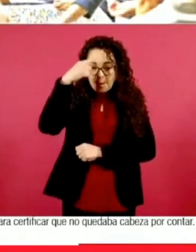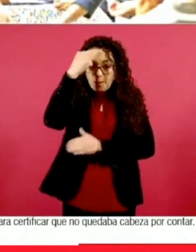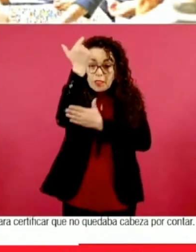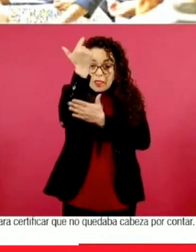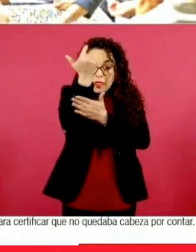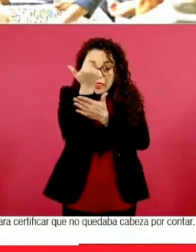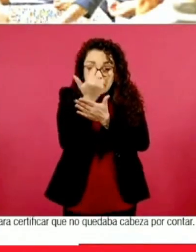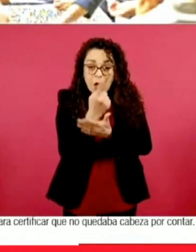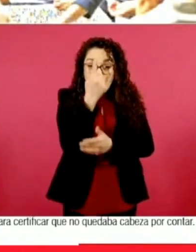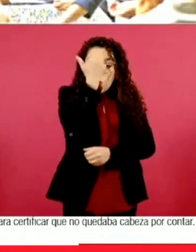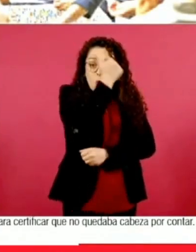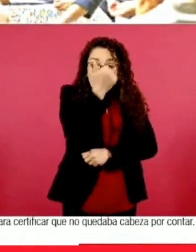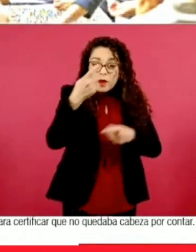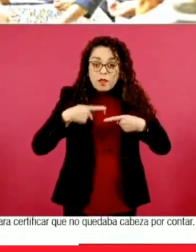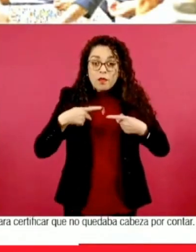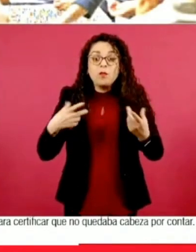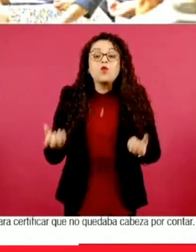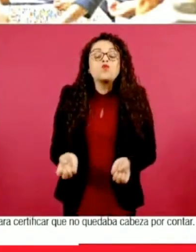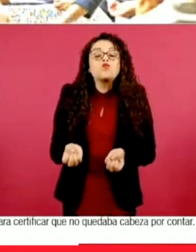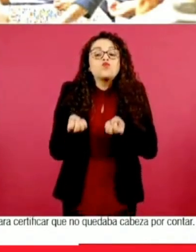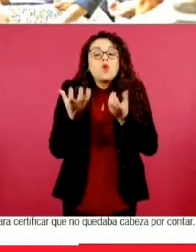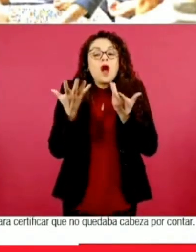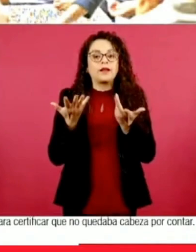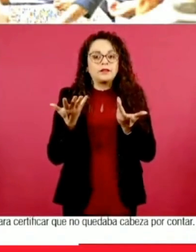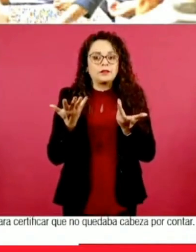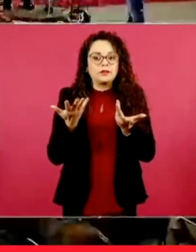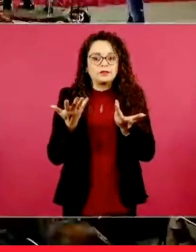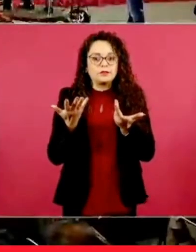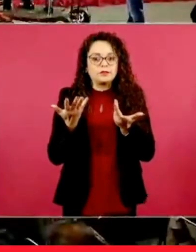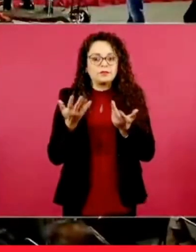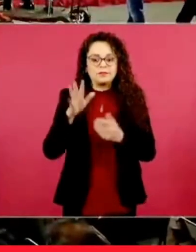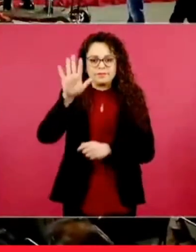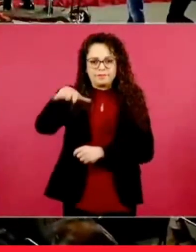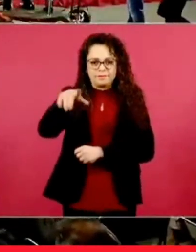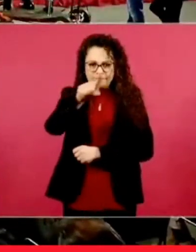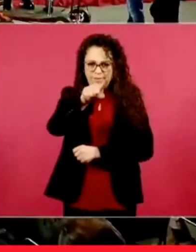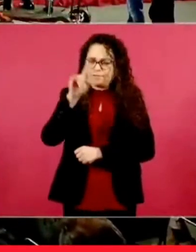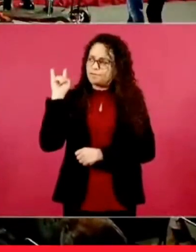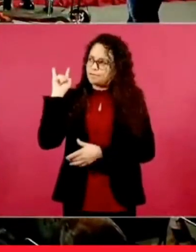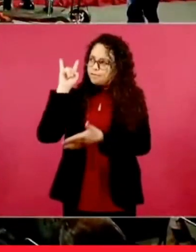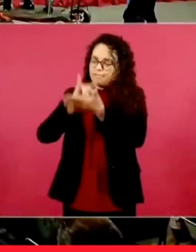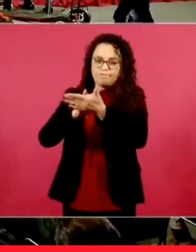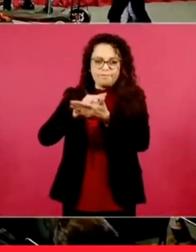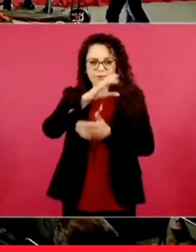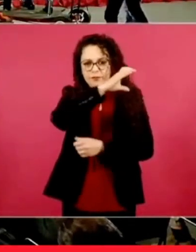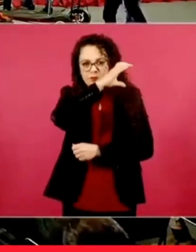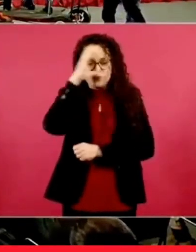A ver, pon las fotos de la primera.